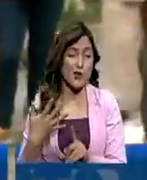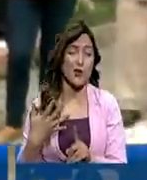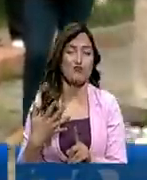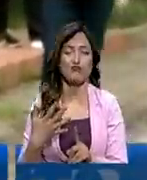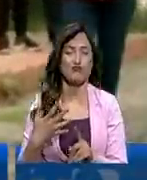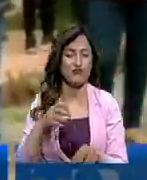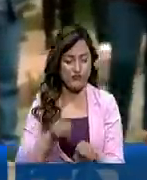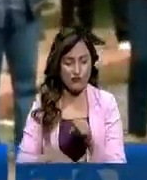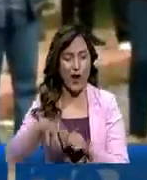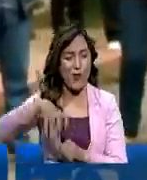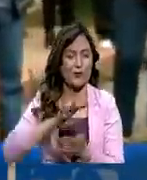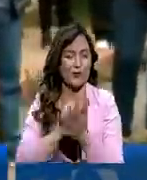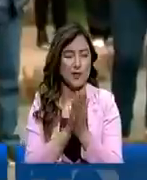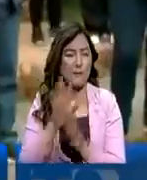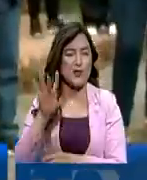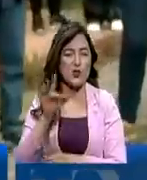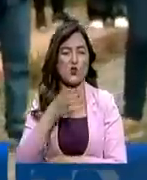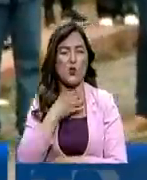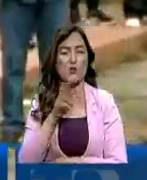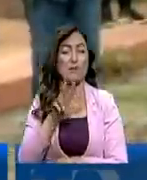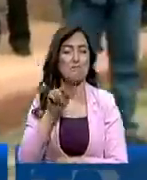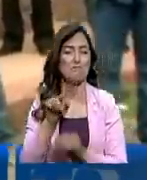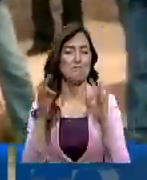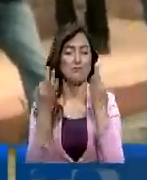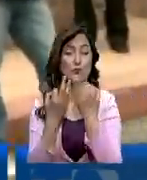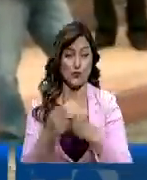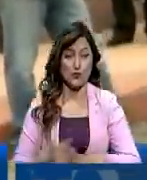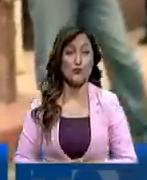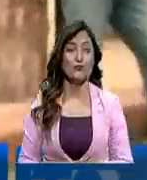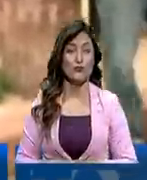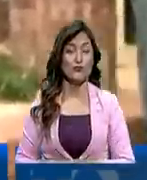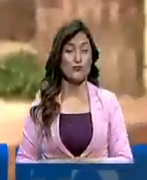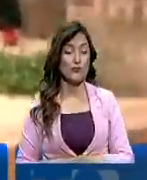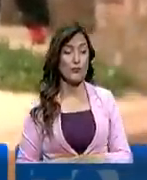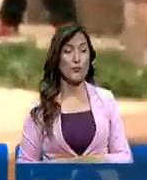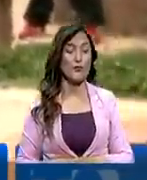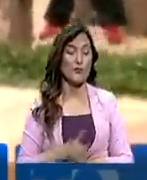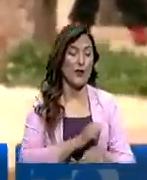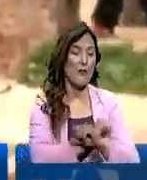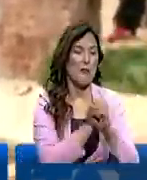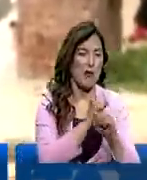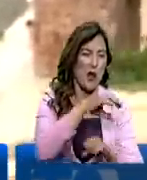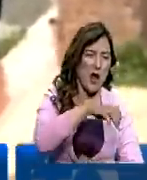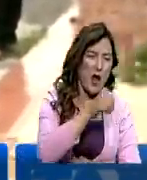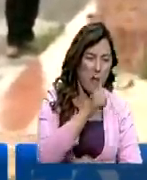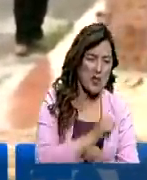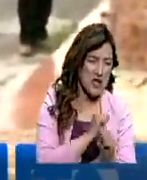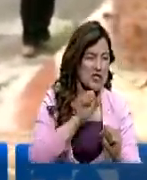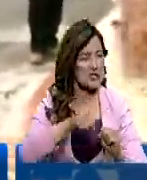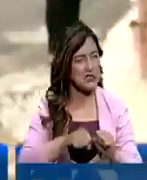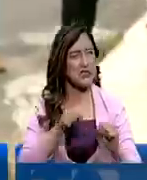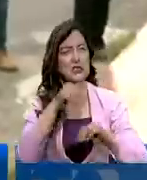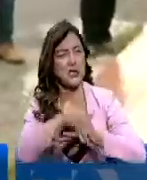problema desde el 28 de agosto hasta este momento. Es decir, ¿hay agua en la mañana o cómo se da el servicio? Es